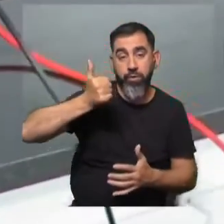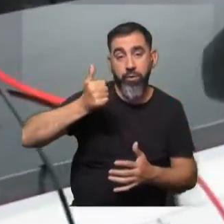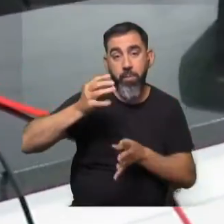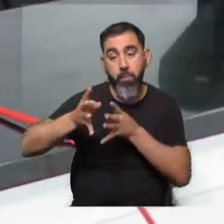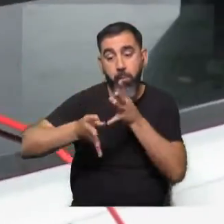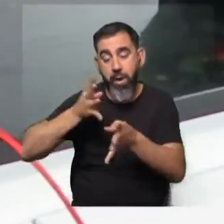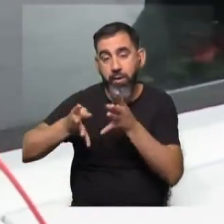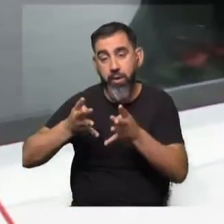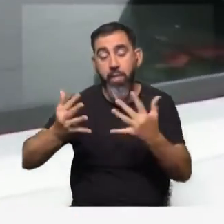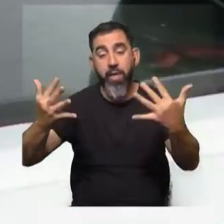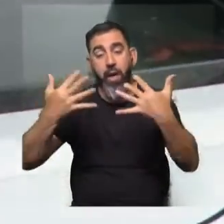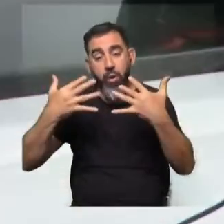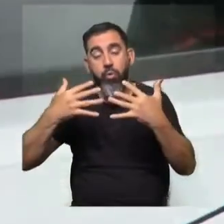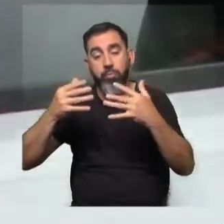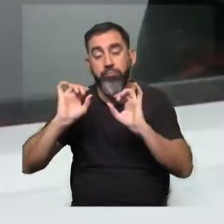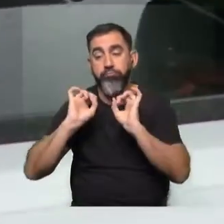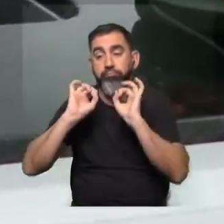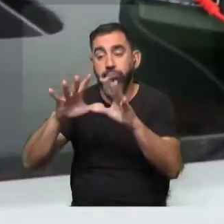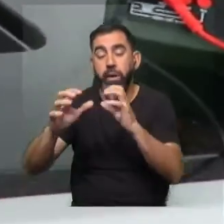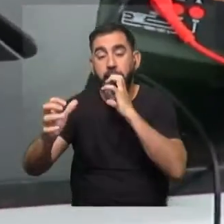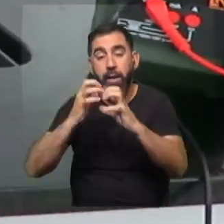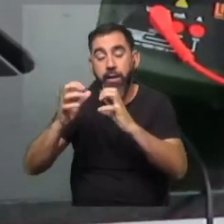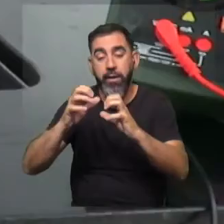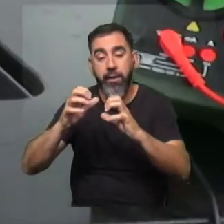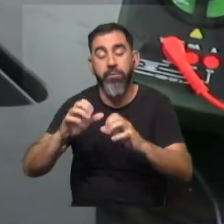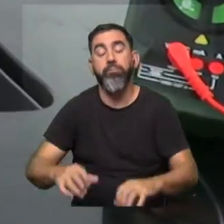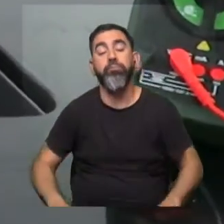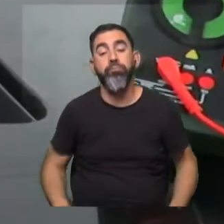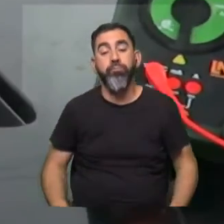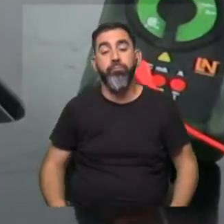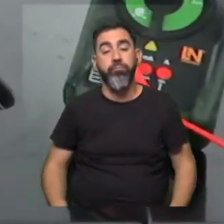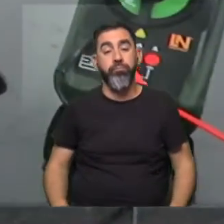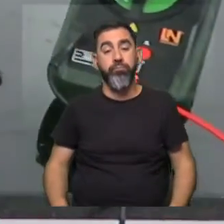calor para transferir energía térmica del suelo al ambiente.